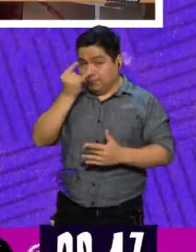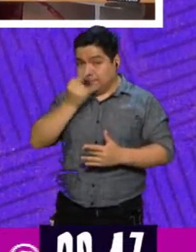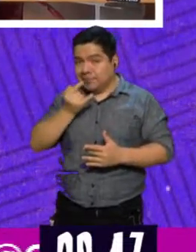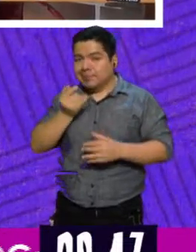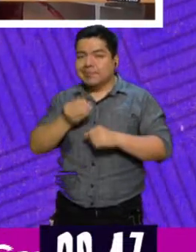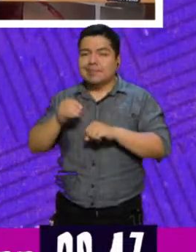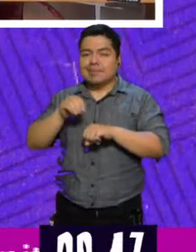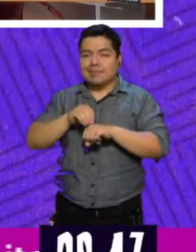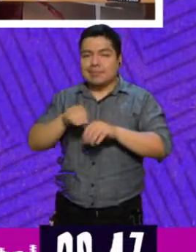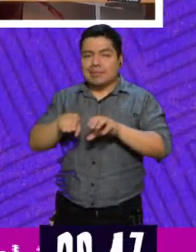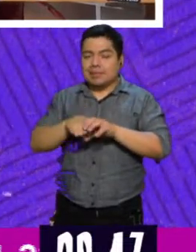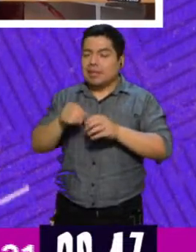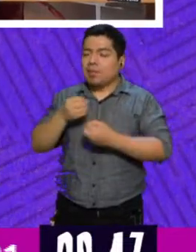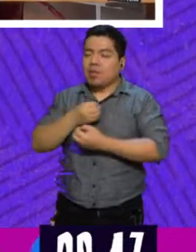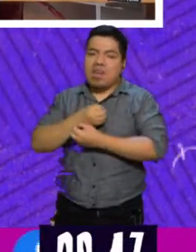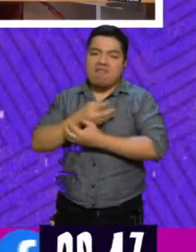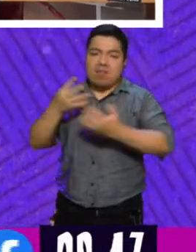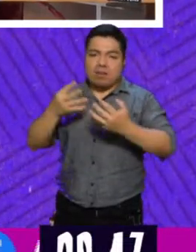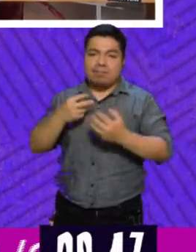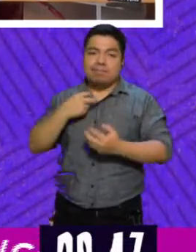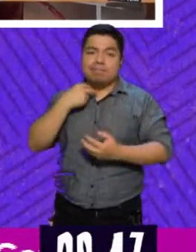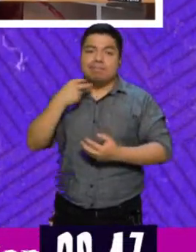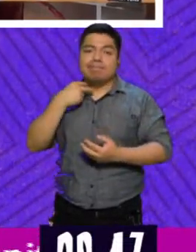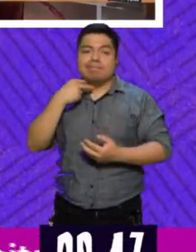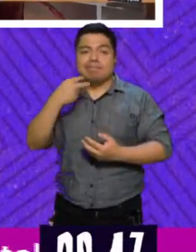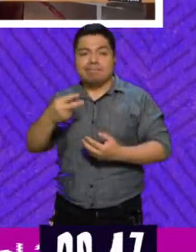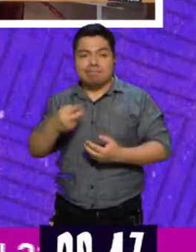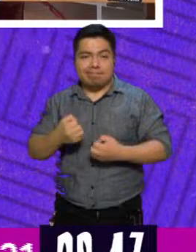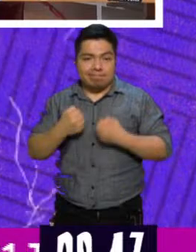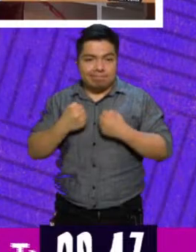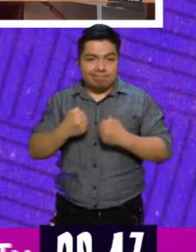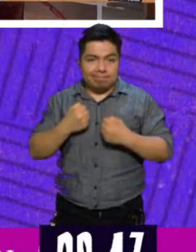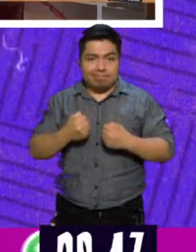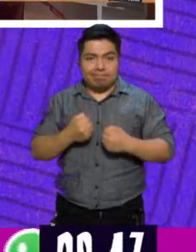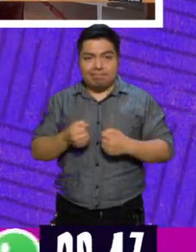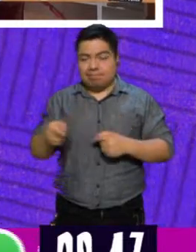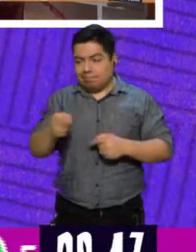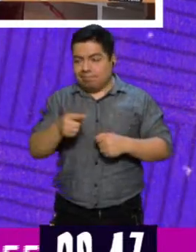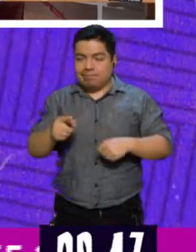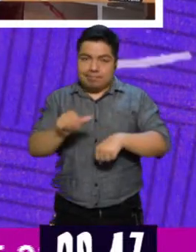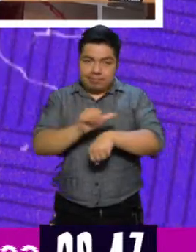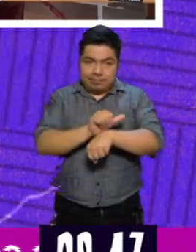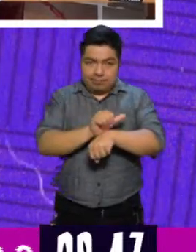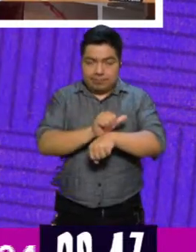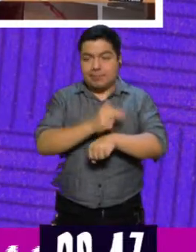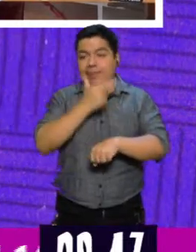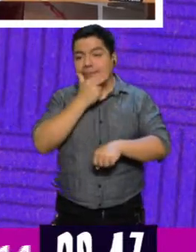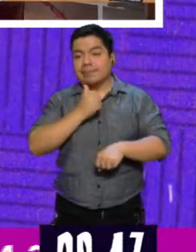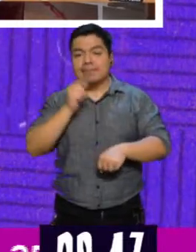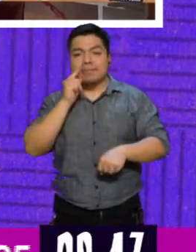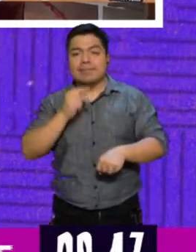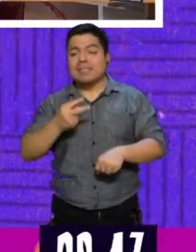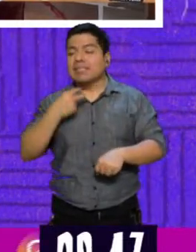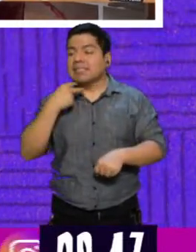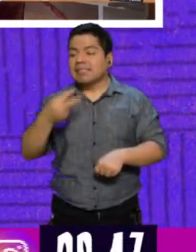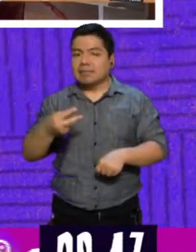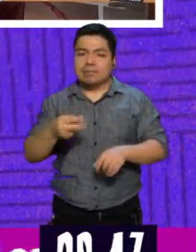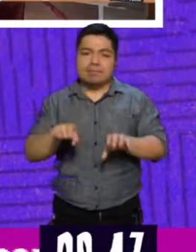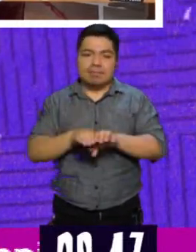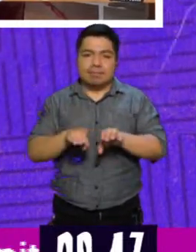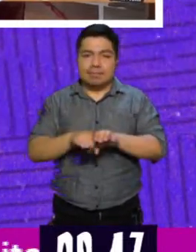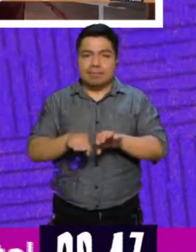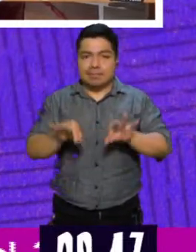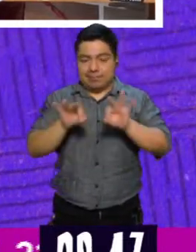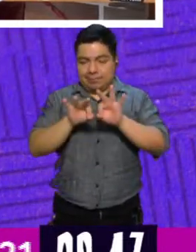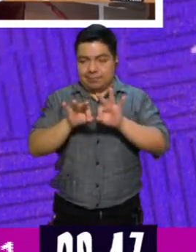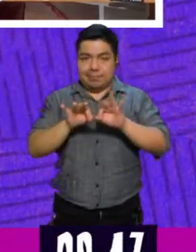de potenciar De amplificar. la voz de los actores, ¿no? La voz era muy, muy, muy importante para